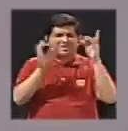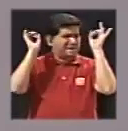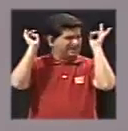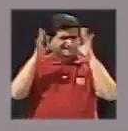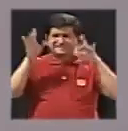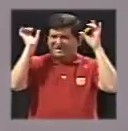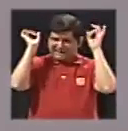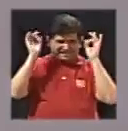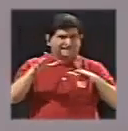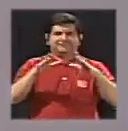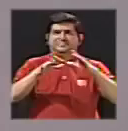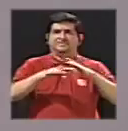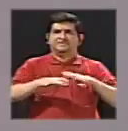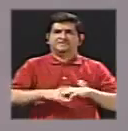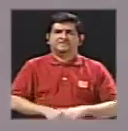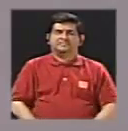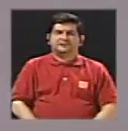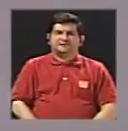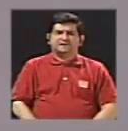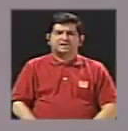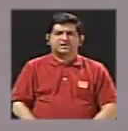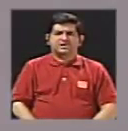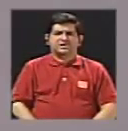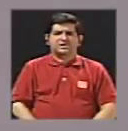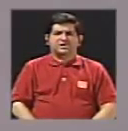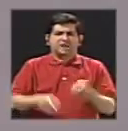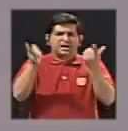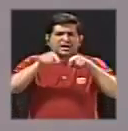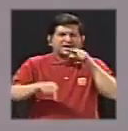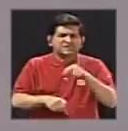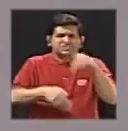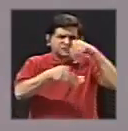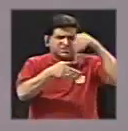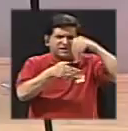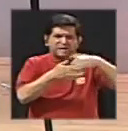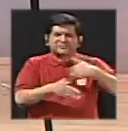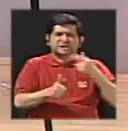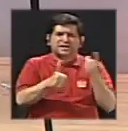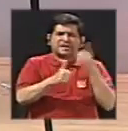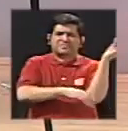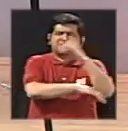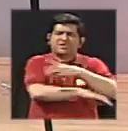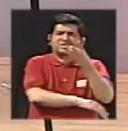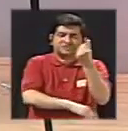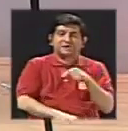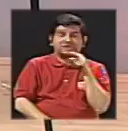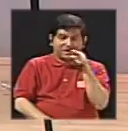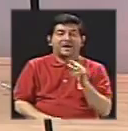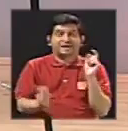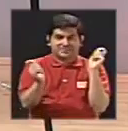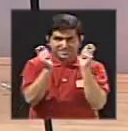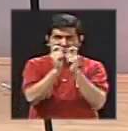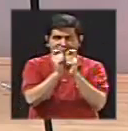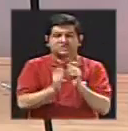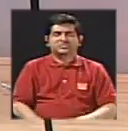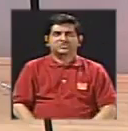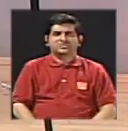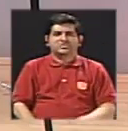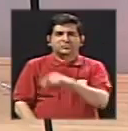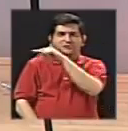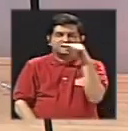desastre. ¿Cuántos casos registraron ustedes en esos primeros días? Ya voy a ir a eso. Pasa la